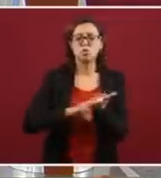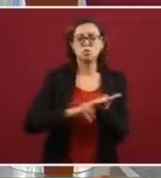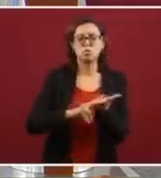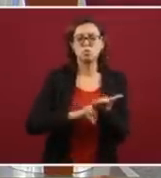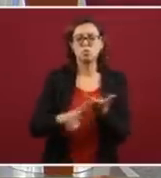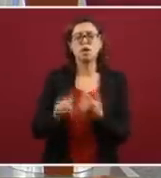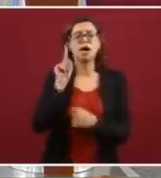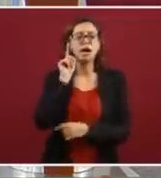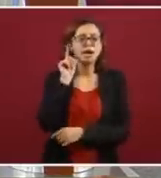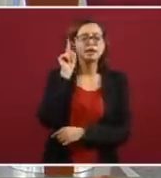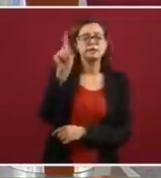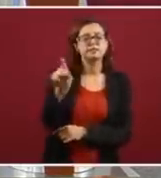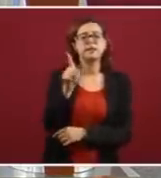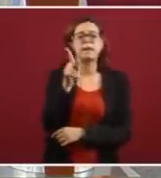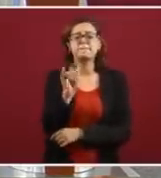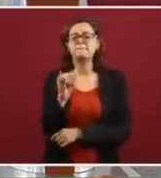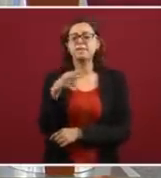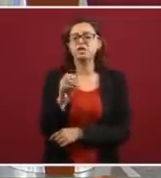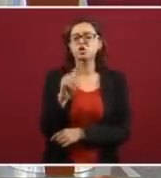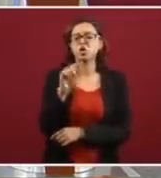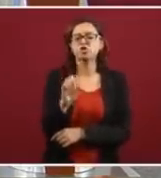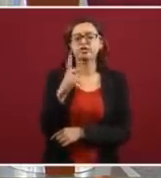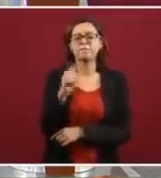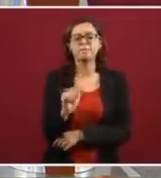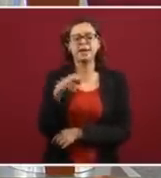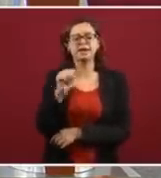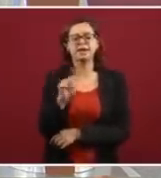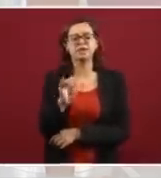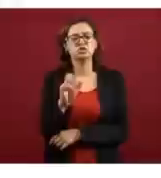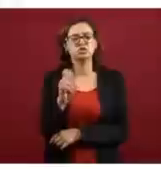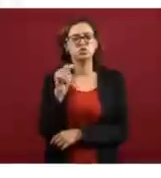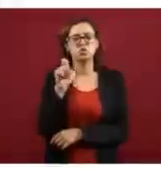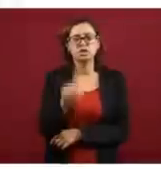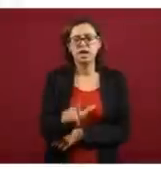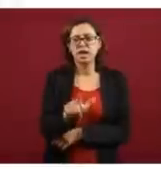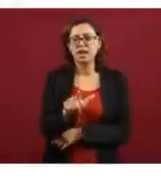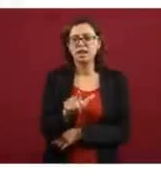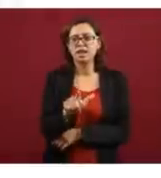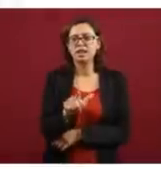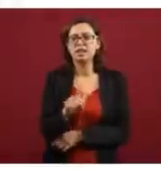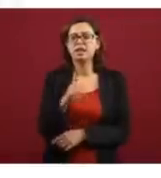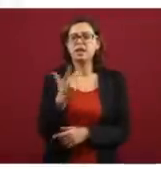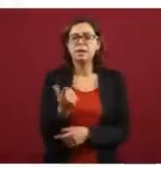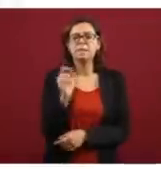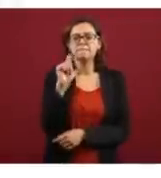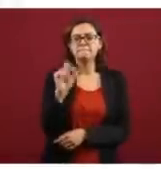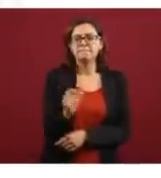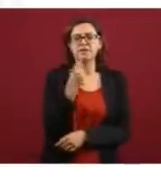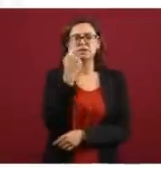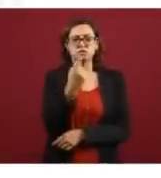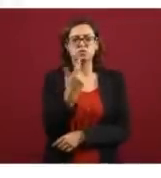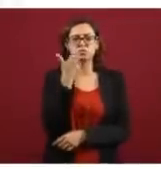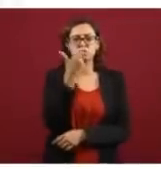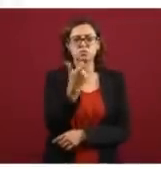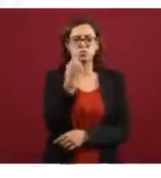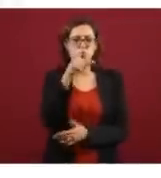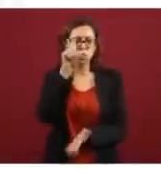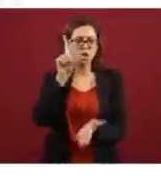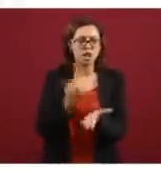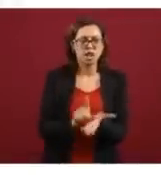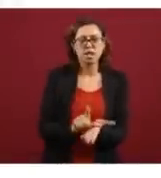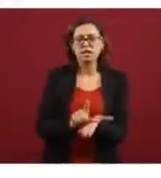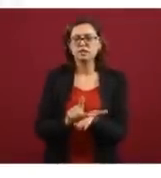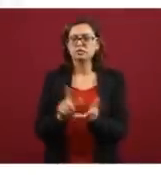en Pinotepa Nacional, servicio Simocua, con 21 pesos 9 centavos por litro, el precio al